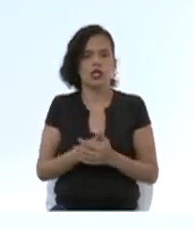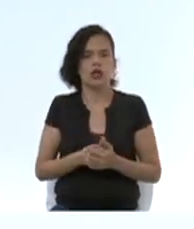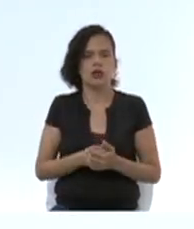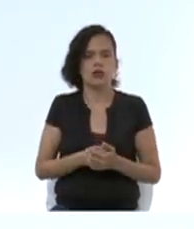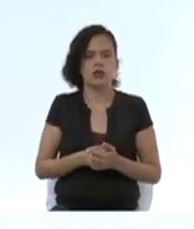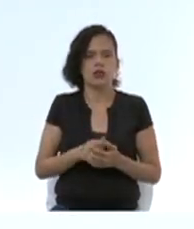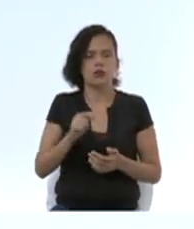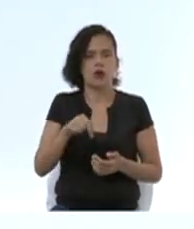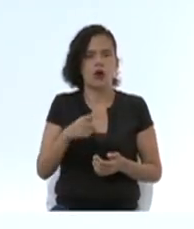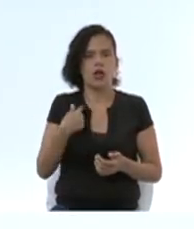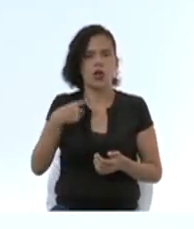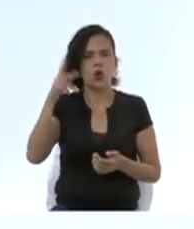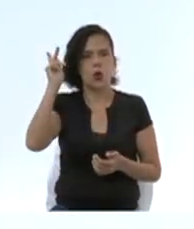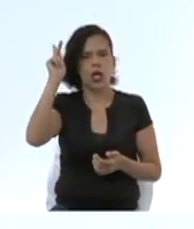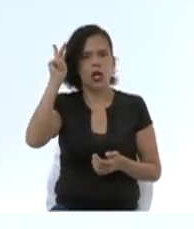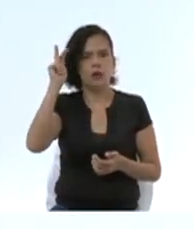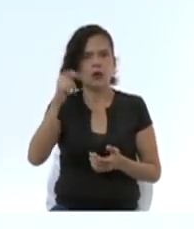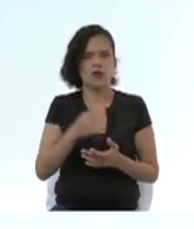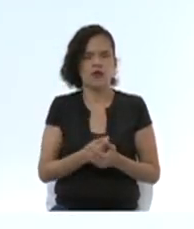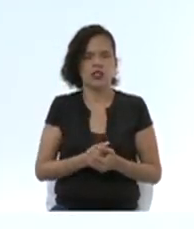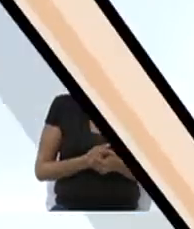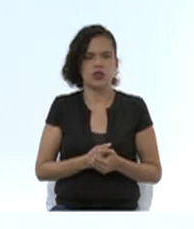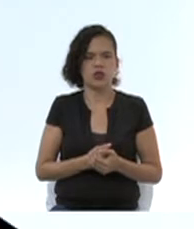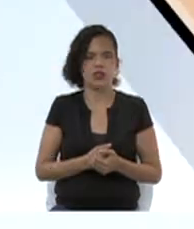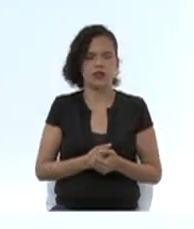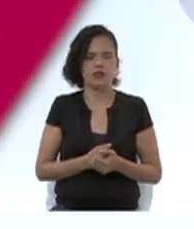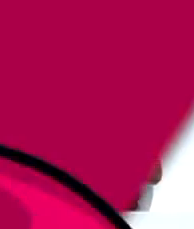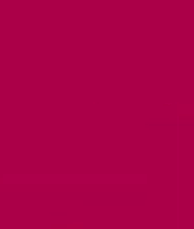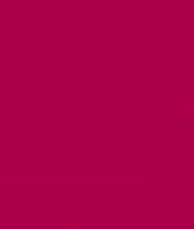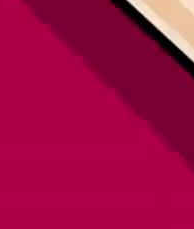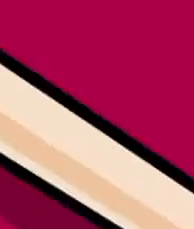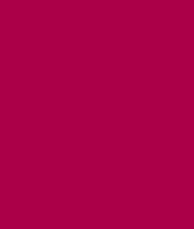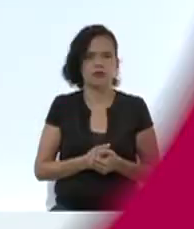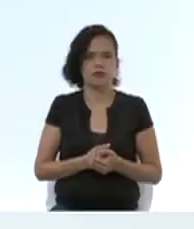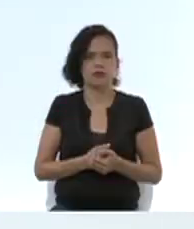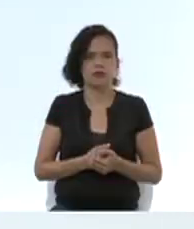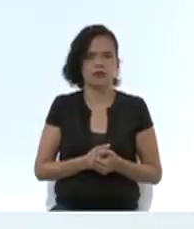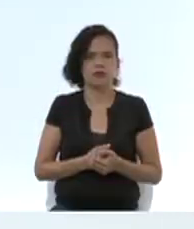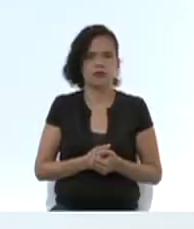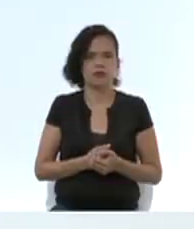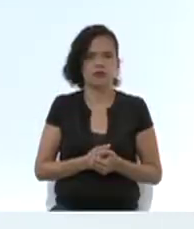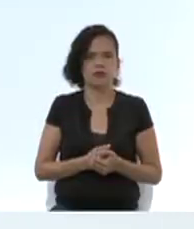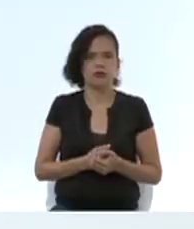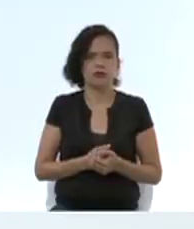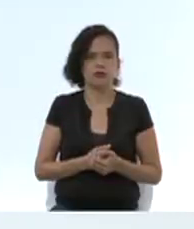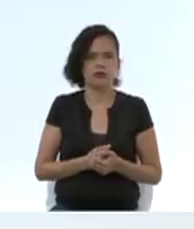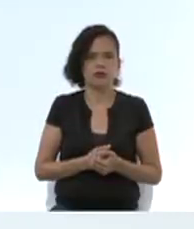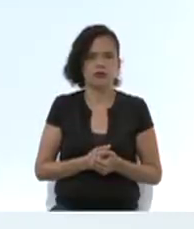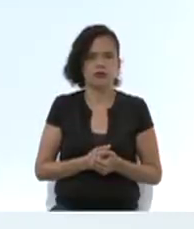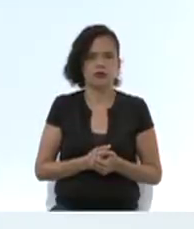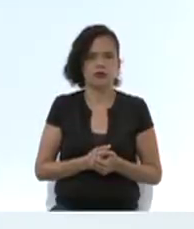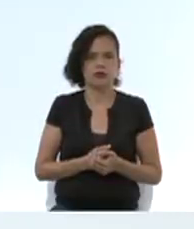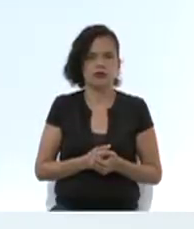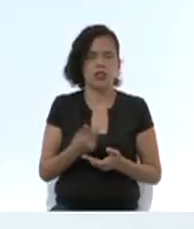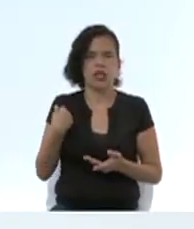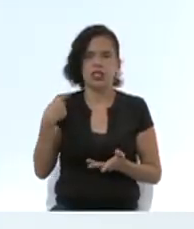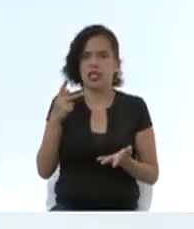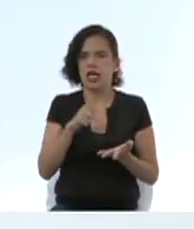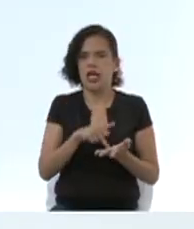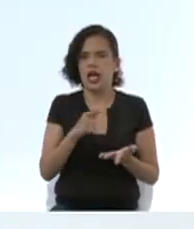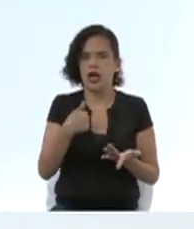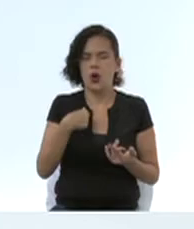Pasemos ahora con la profesora Heiler Lara. Y mi consentida especial ha llegado por